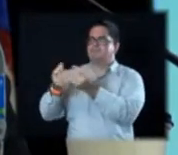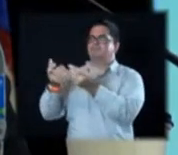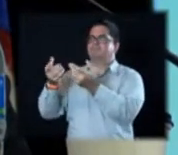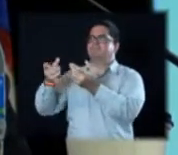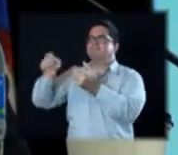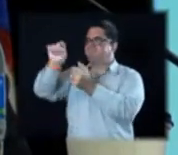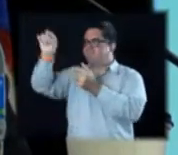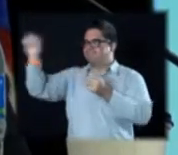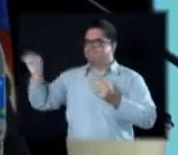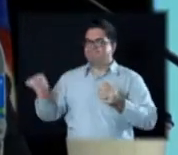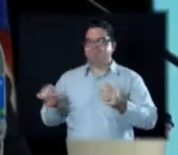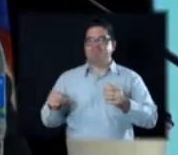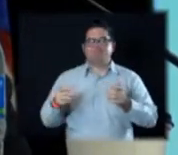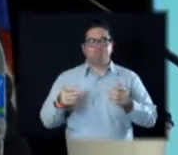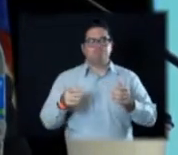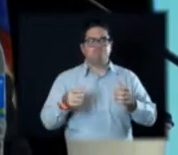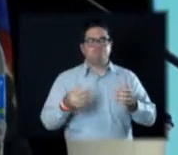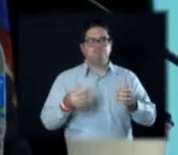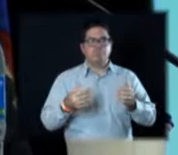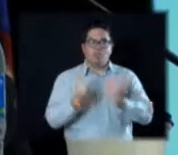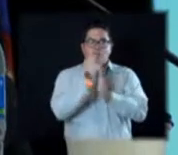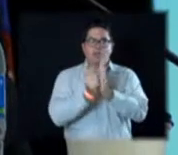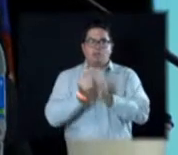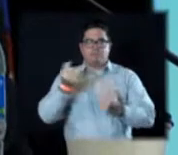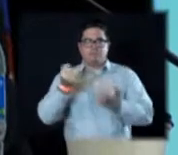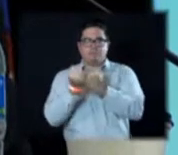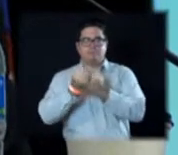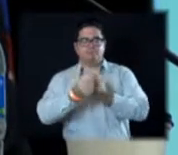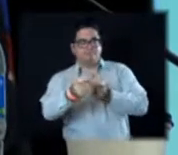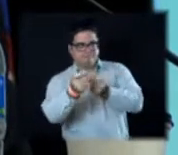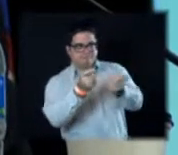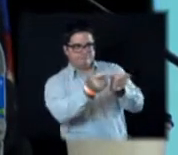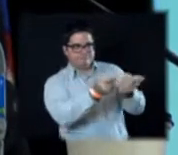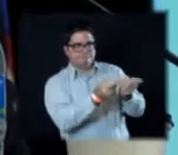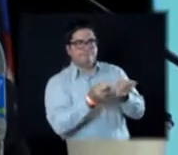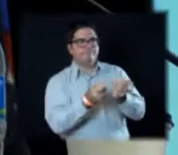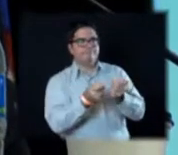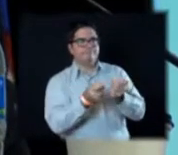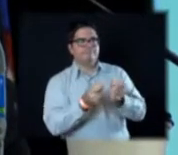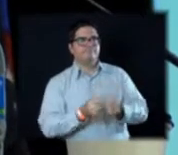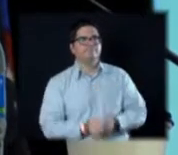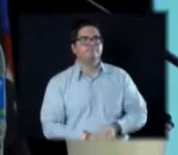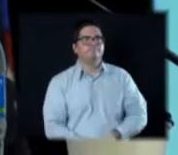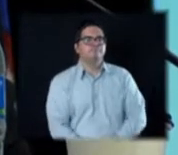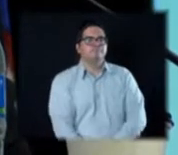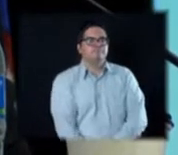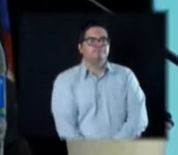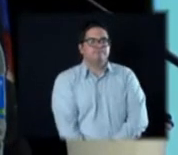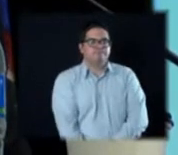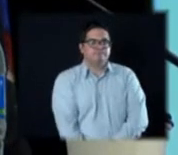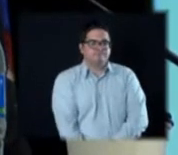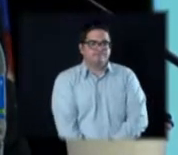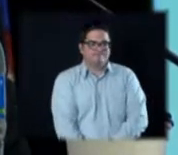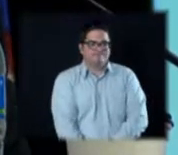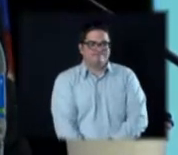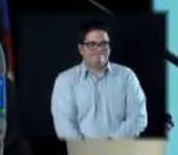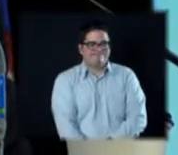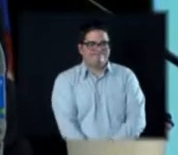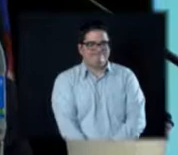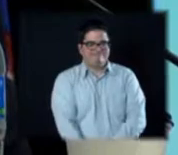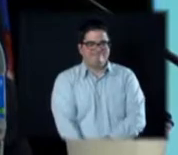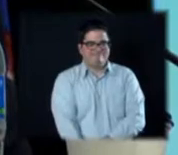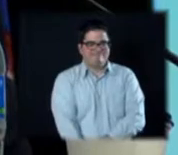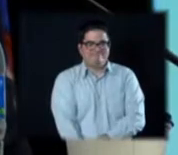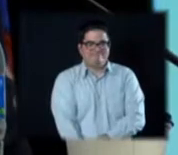central el manejo de estas cuentas. Así que el trabajo que se está realizando está construyendo sobre,